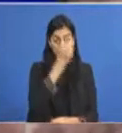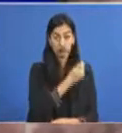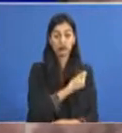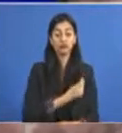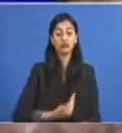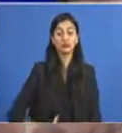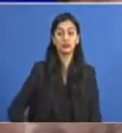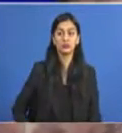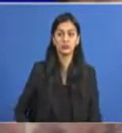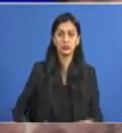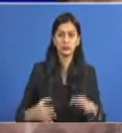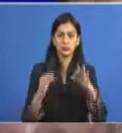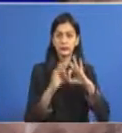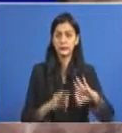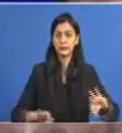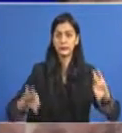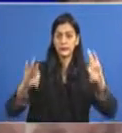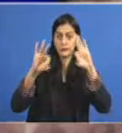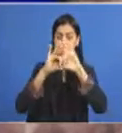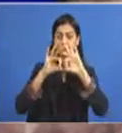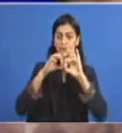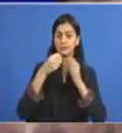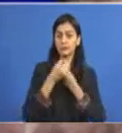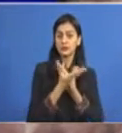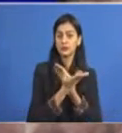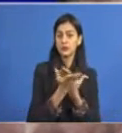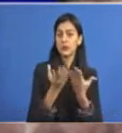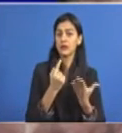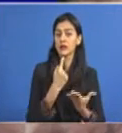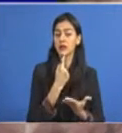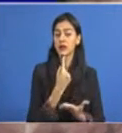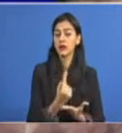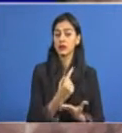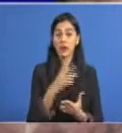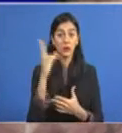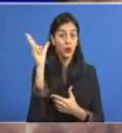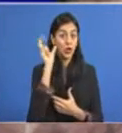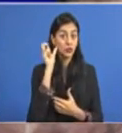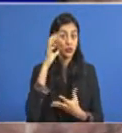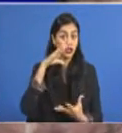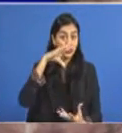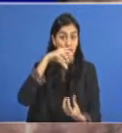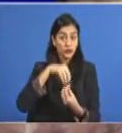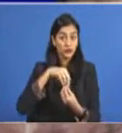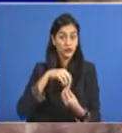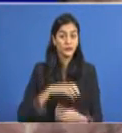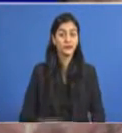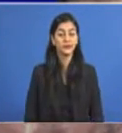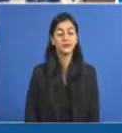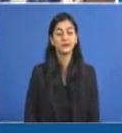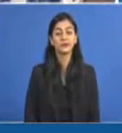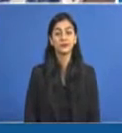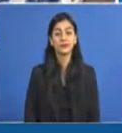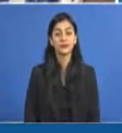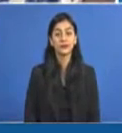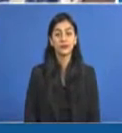hizo importantes declaraciones y vamos a escuchar principalmente ese reporte. Iniciamos.